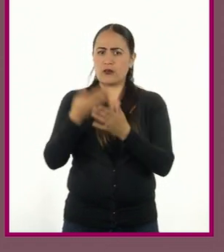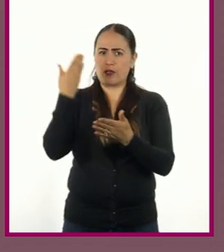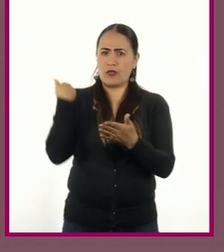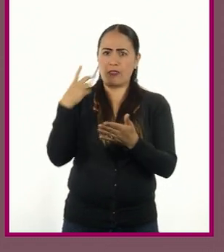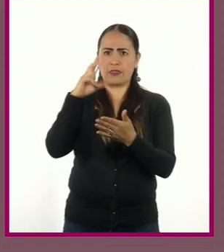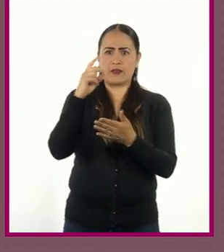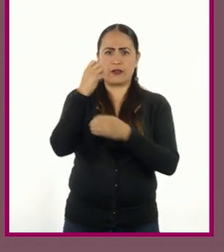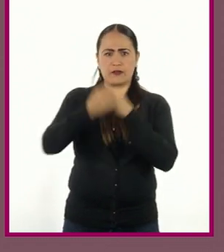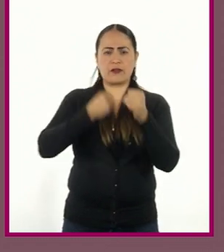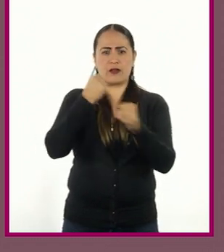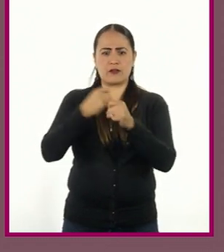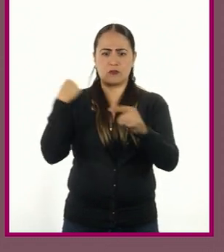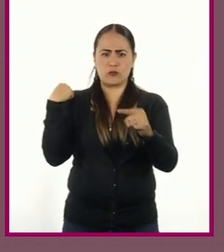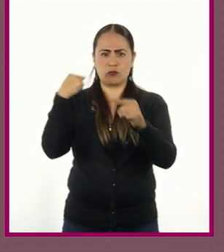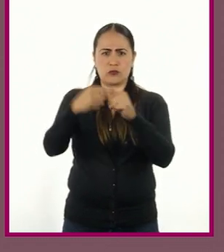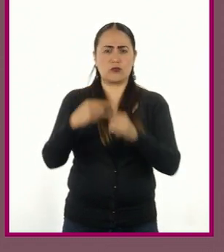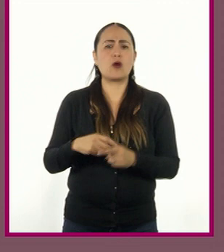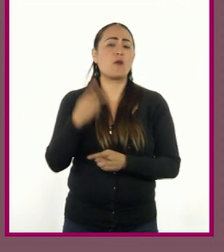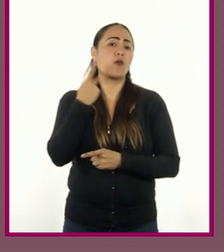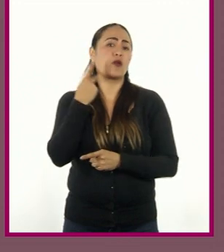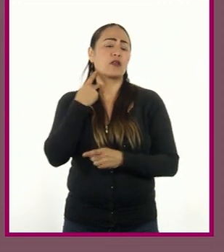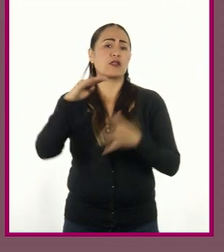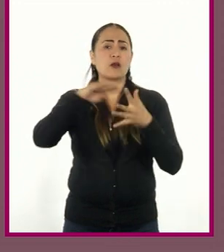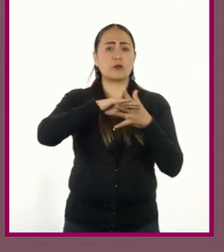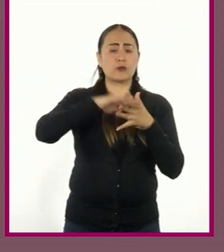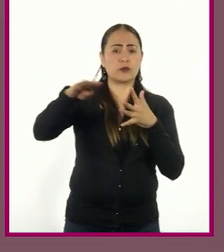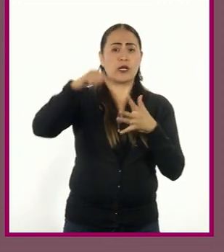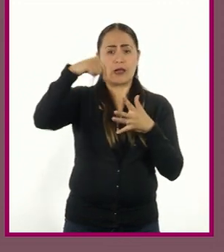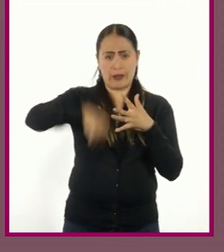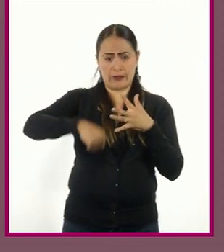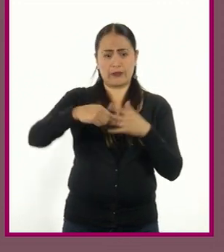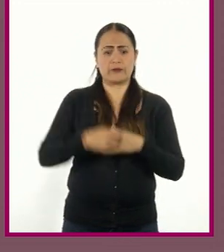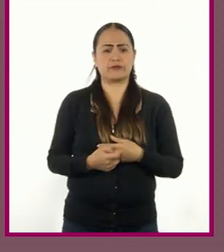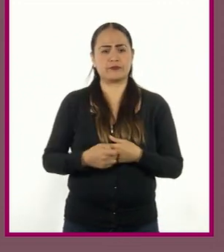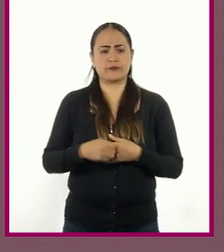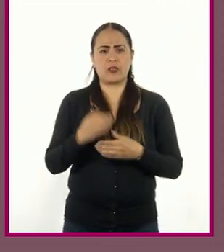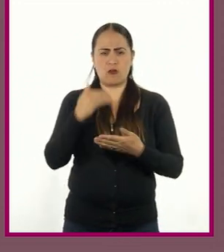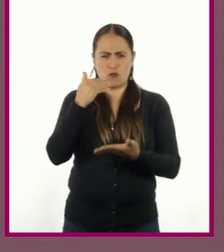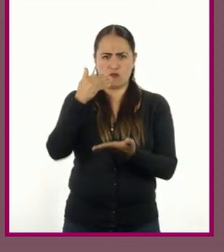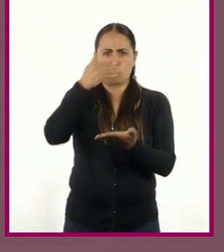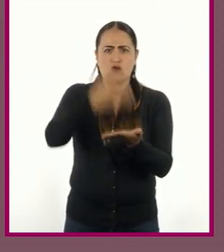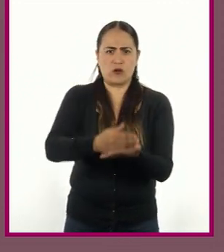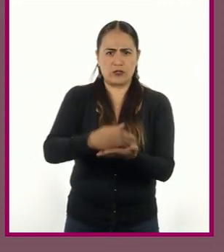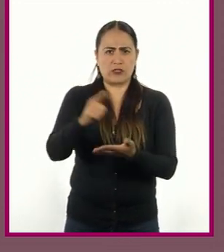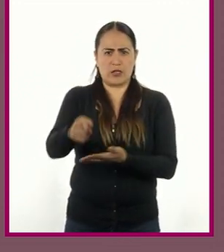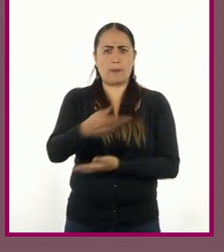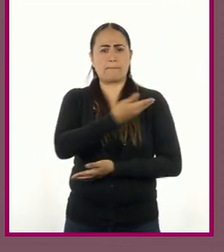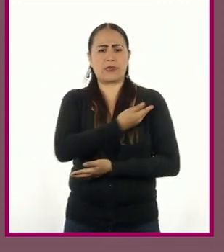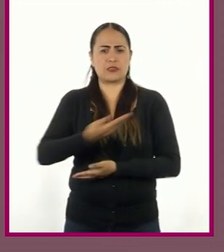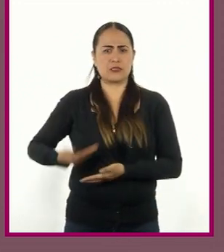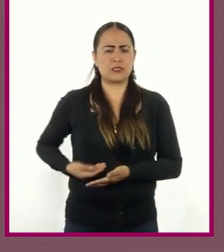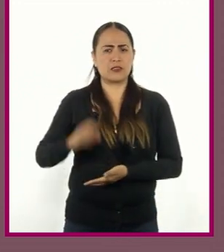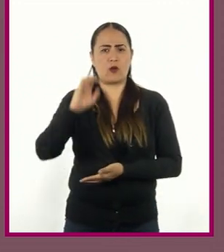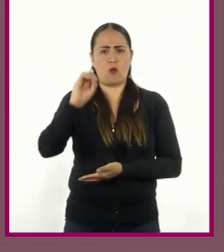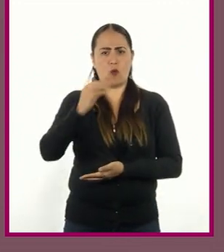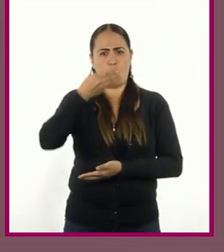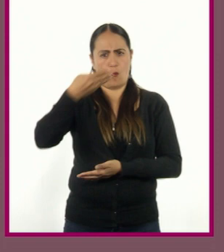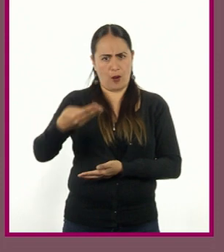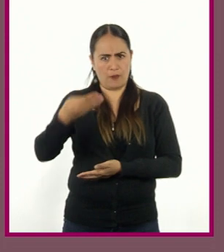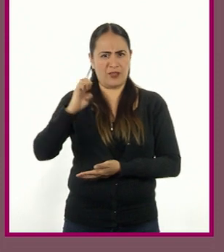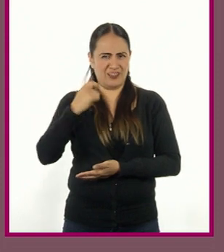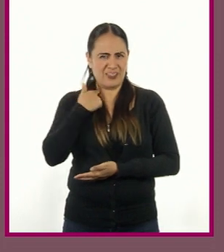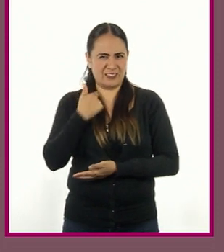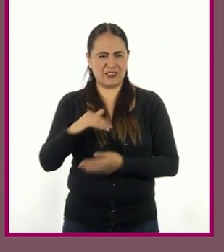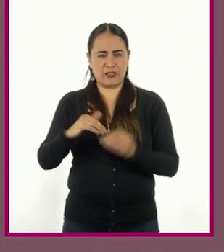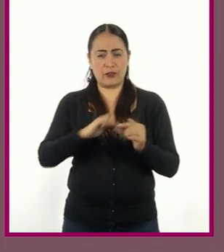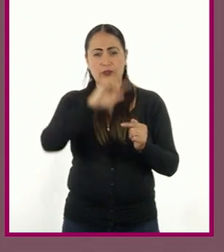30 años. La política migratoria de este país se reforzó durante el gobierno del presidente Barack Obama y su